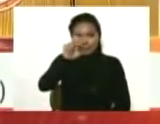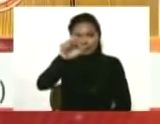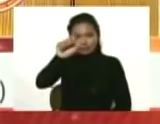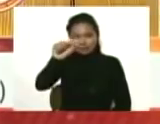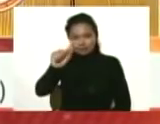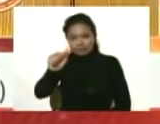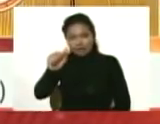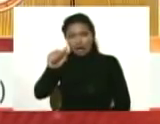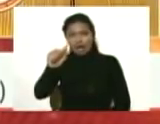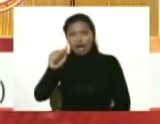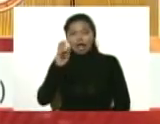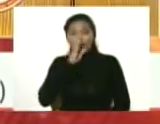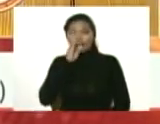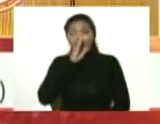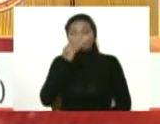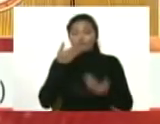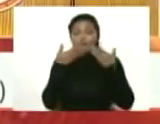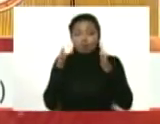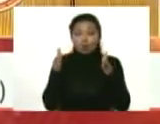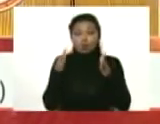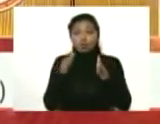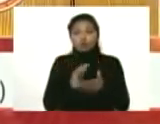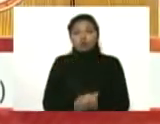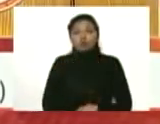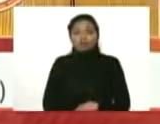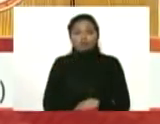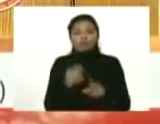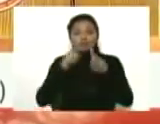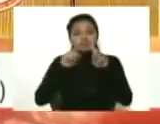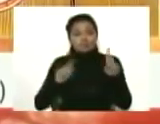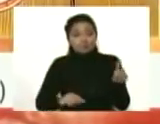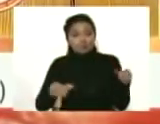en la banca pública, en Corpoelec.